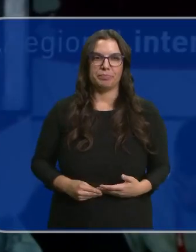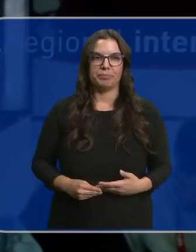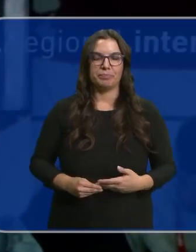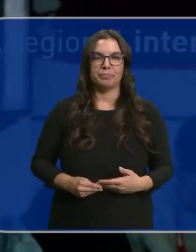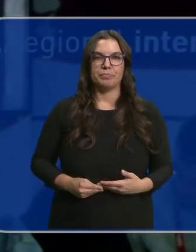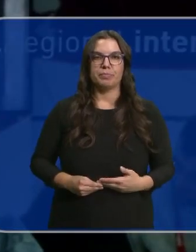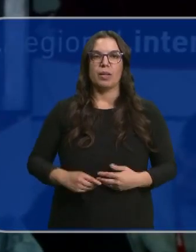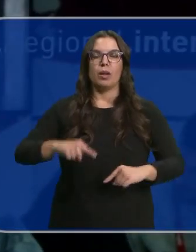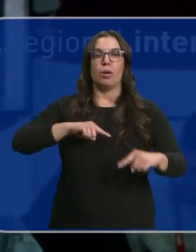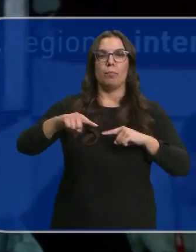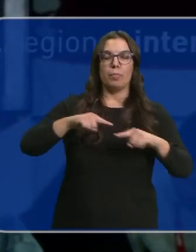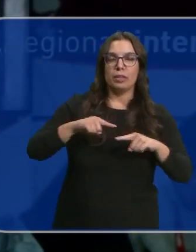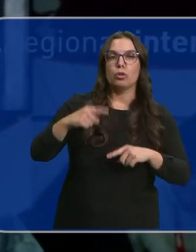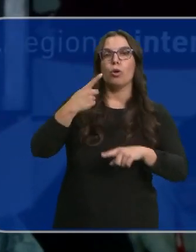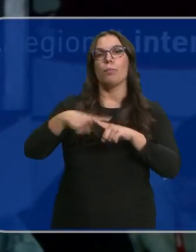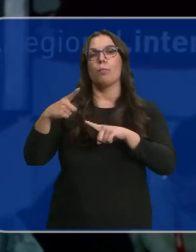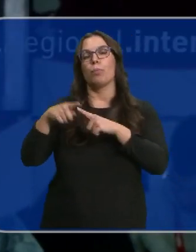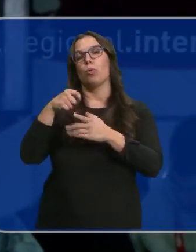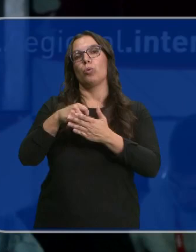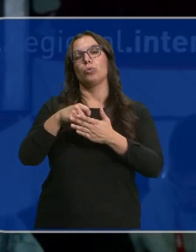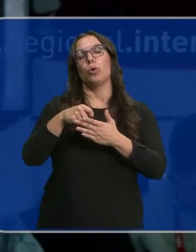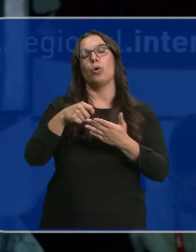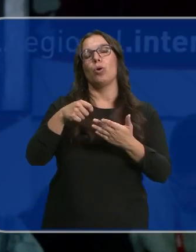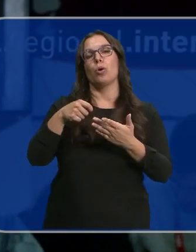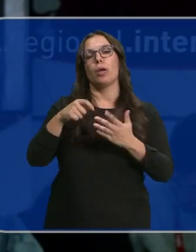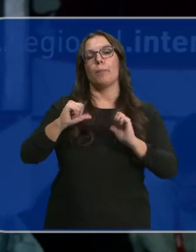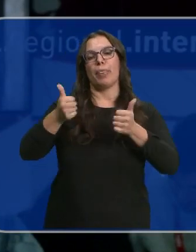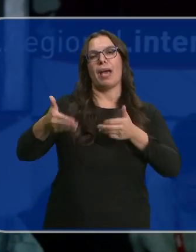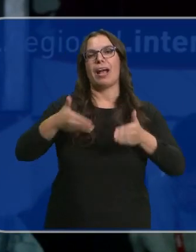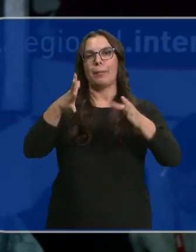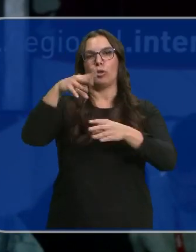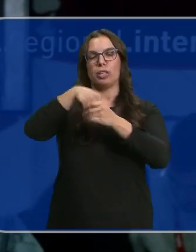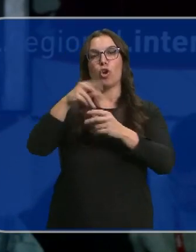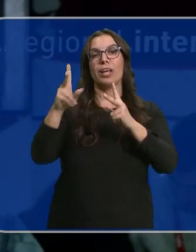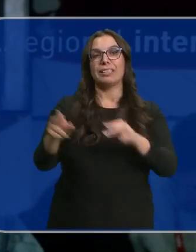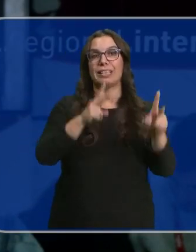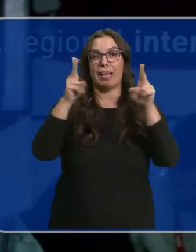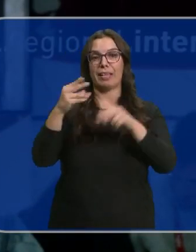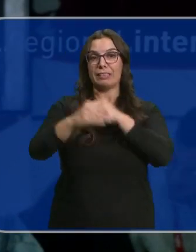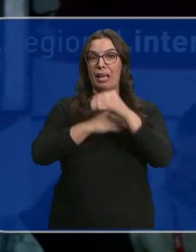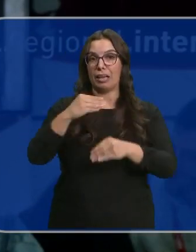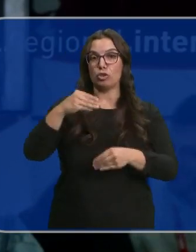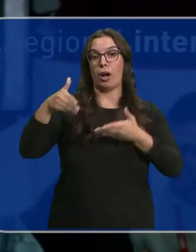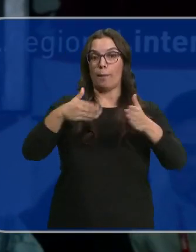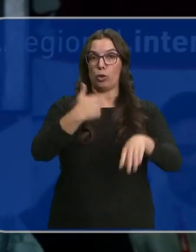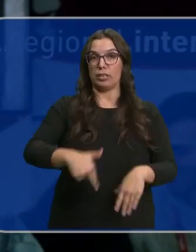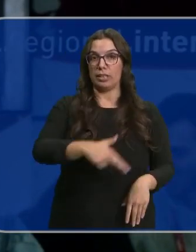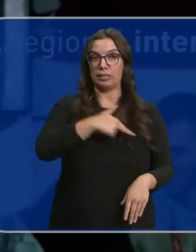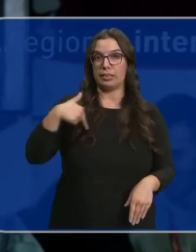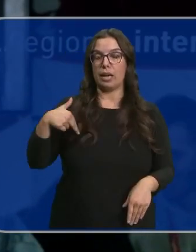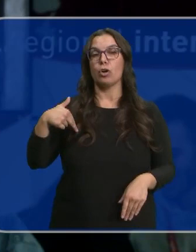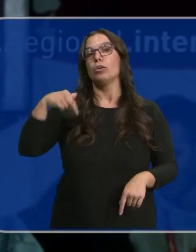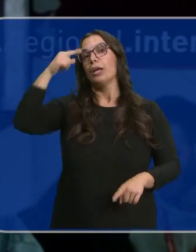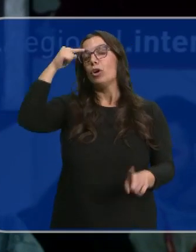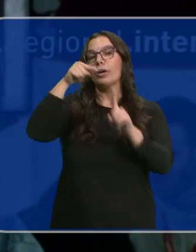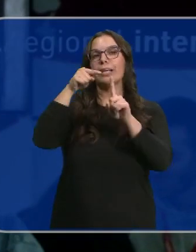El productor y director audiovisual Miguel Ángel Tobías se pone al frente del Camino Interior, una serie rodada en el Camino de Santiago con la salud mental